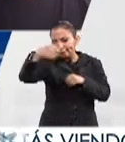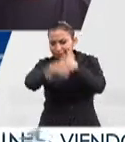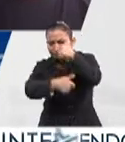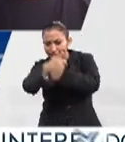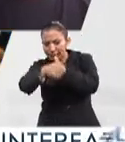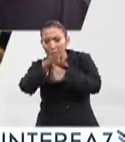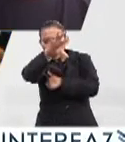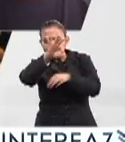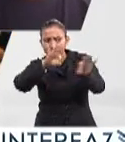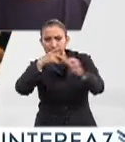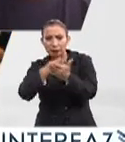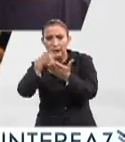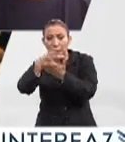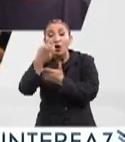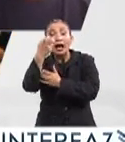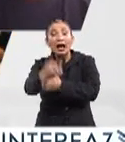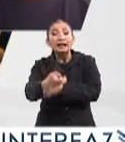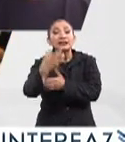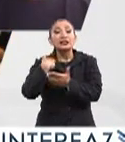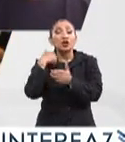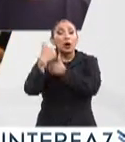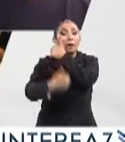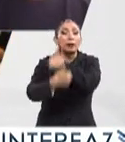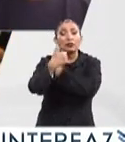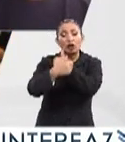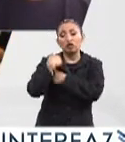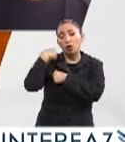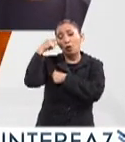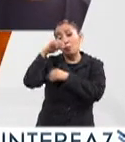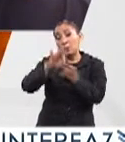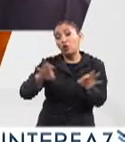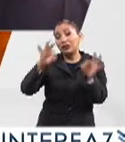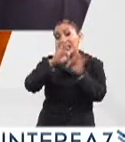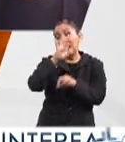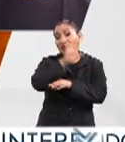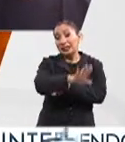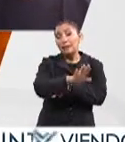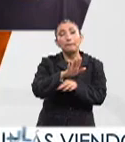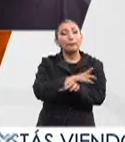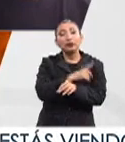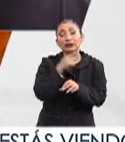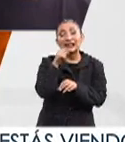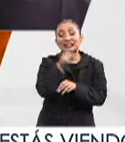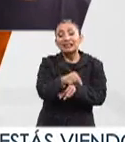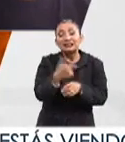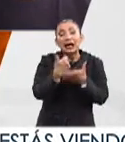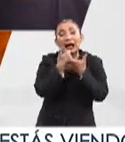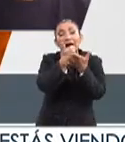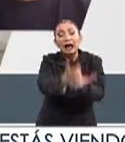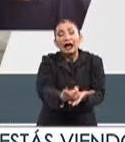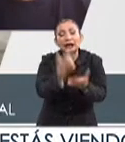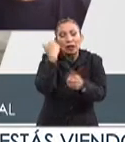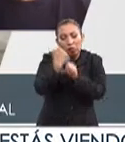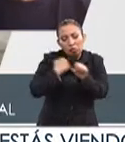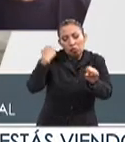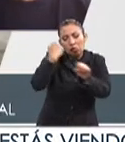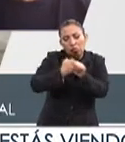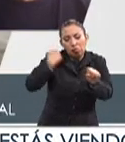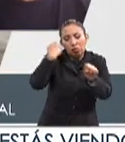luego obviamente hay unas premiaciones. Este tipo de competencias yo los considero fundamentales porque son las que a ellos les hacen